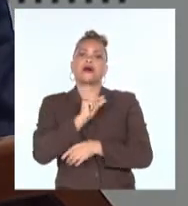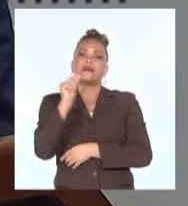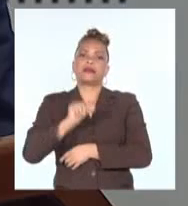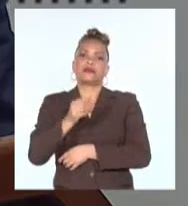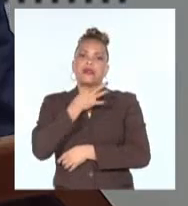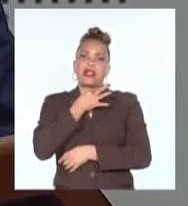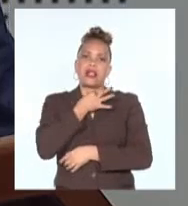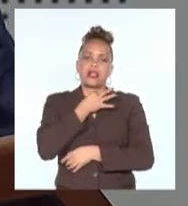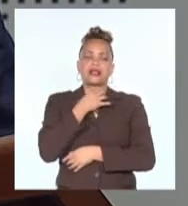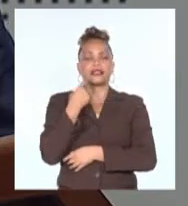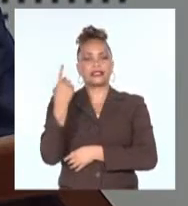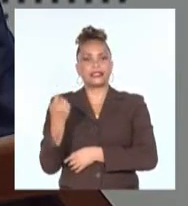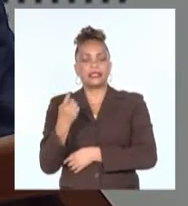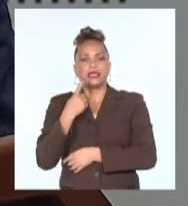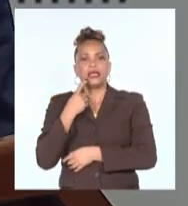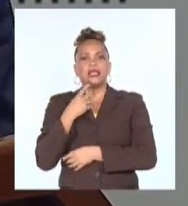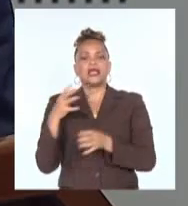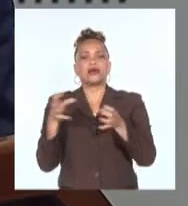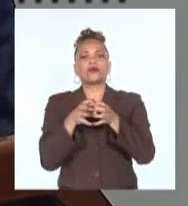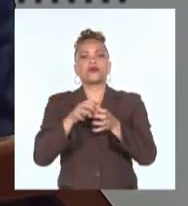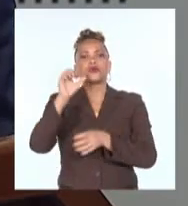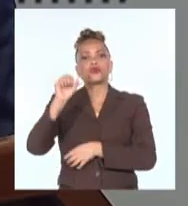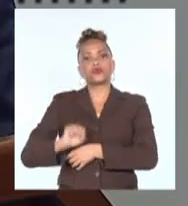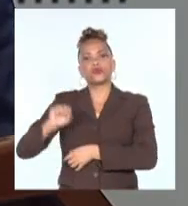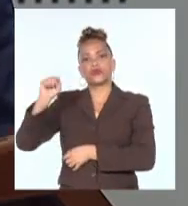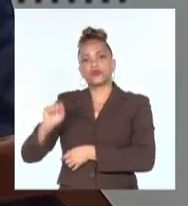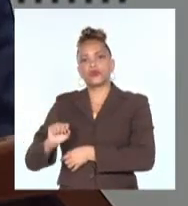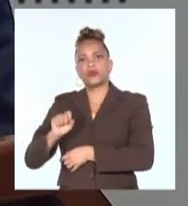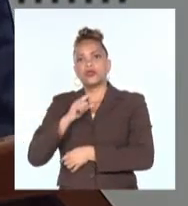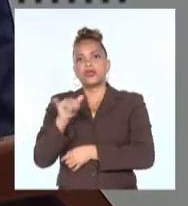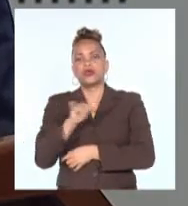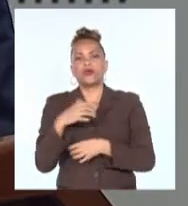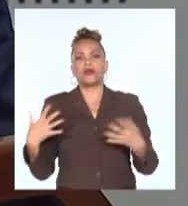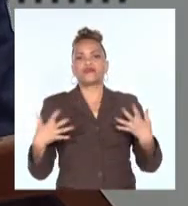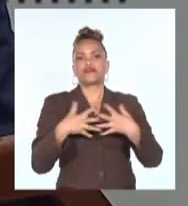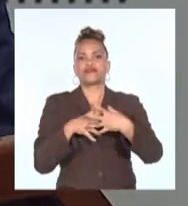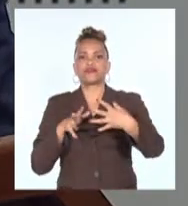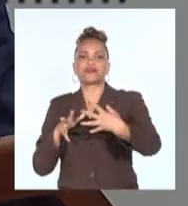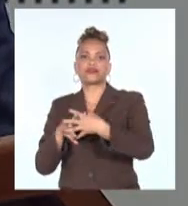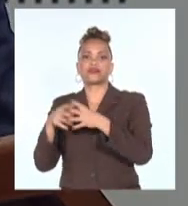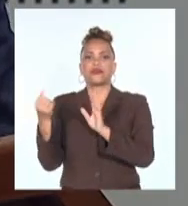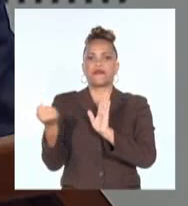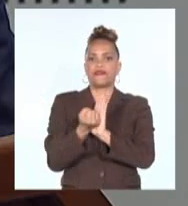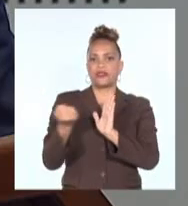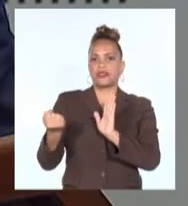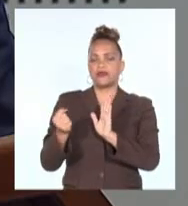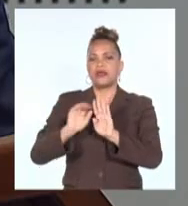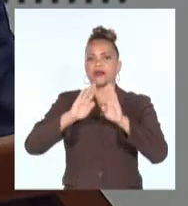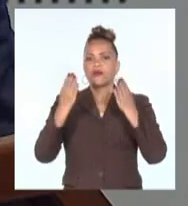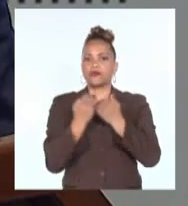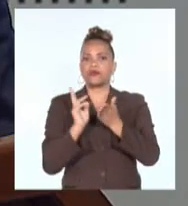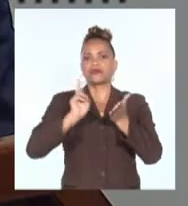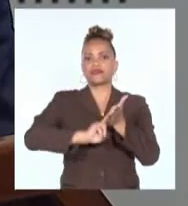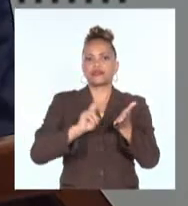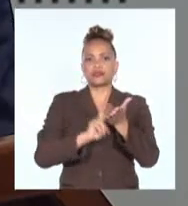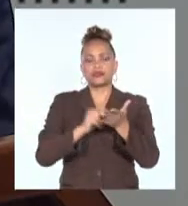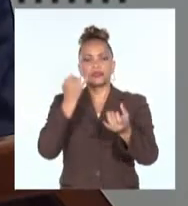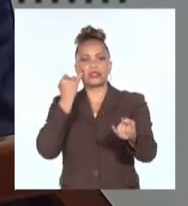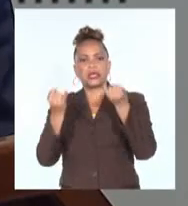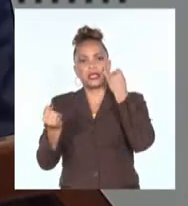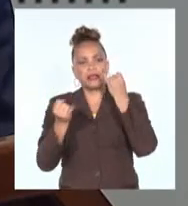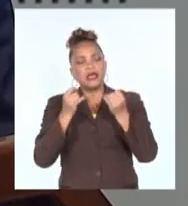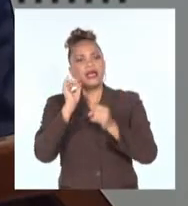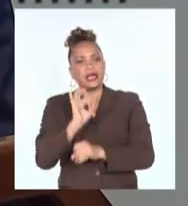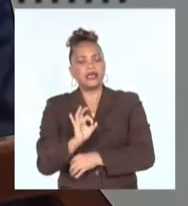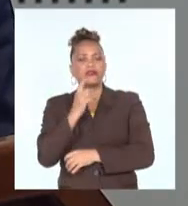necesitan. La cooperación sur-sur triangular, así como las alianzas efectivas con todas las partes interesadas, siguen siendo